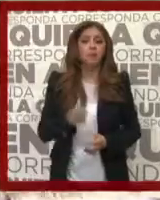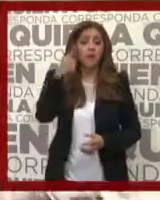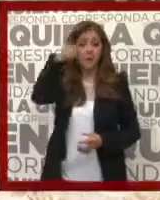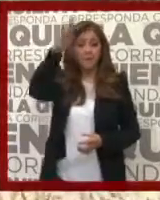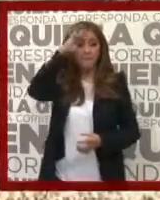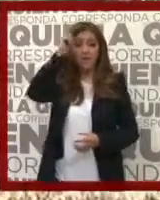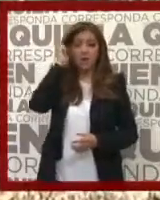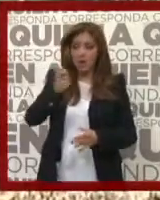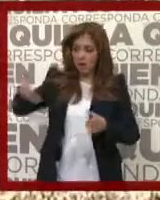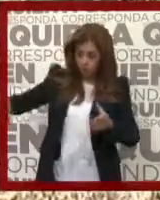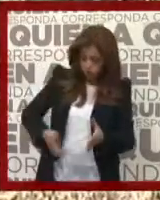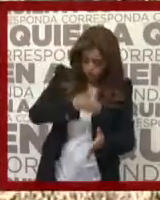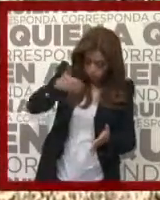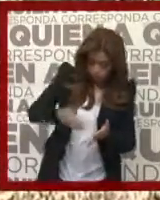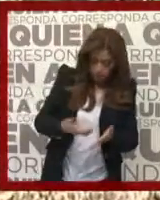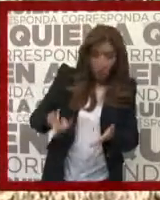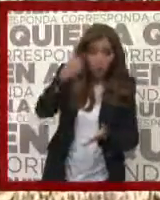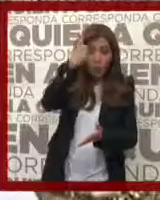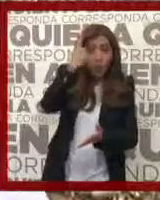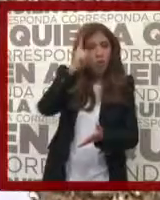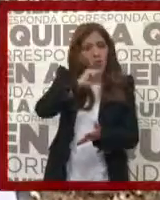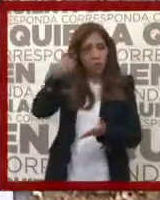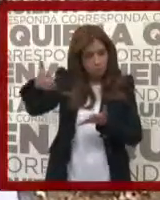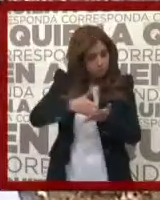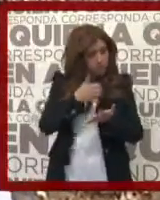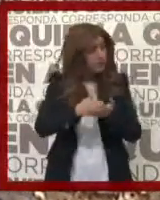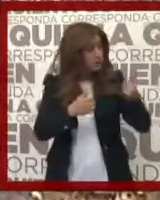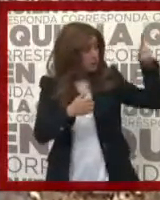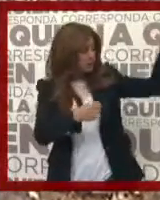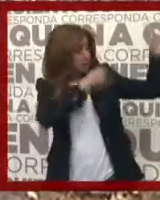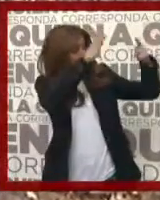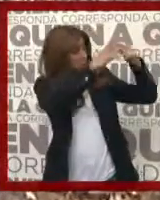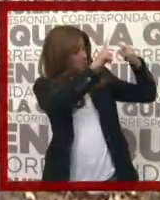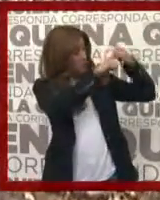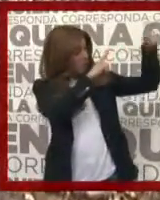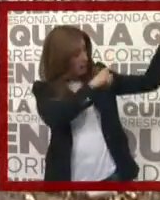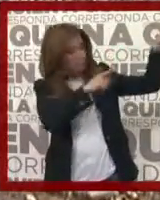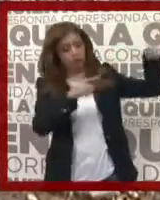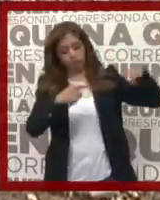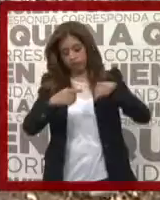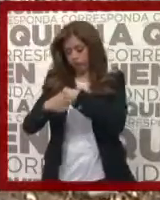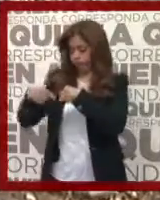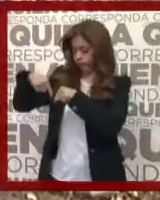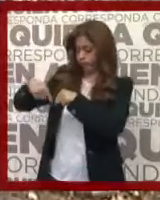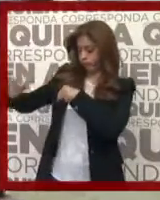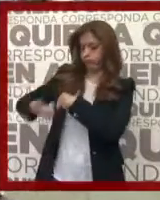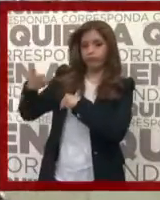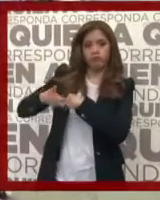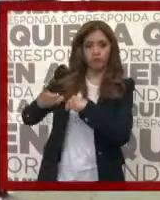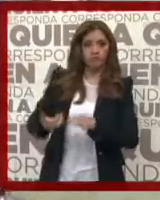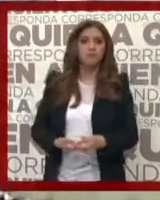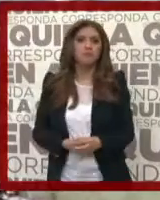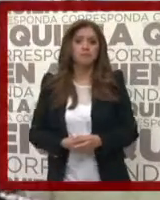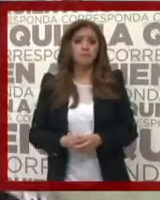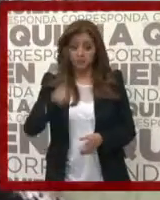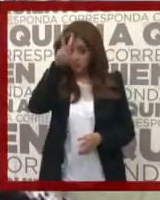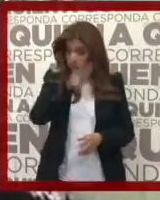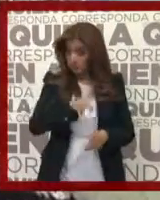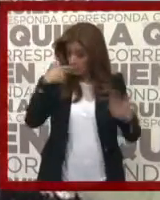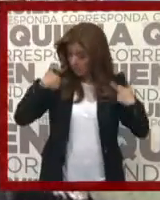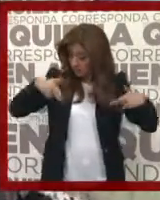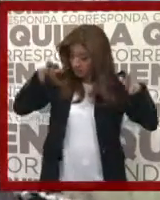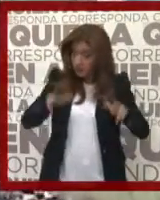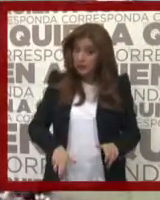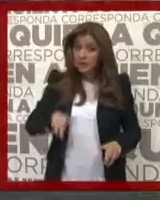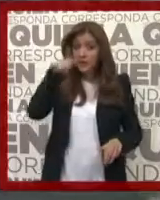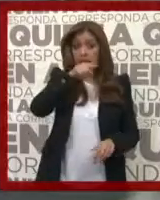las coladeras estas, se te tiene que destapar desde todos los pozos y nadie hace caso. Exigen que representantes del